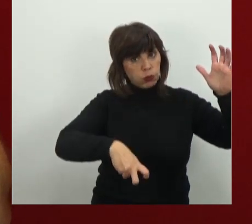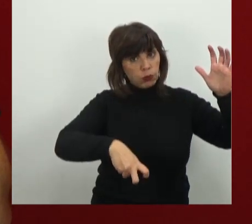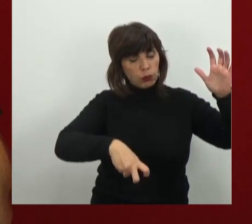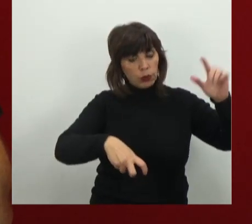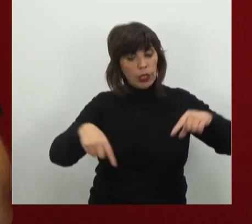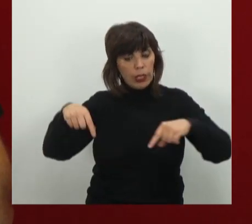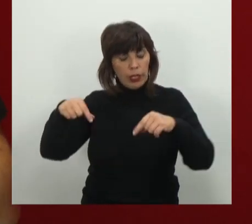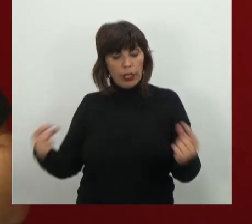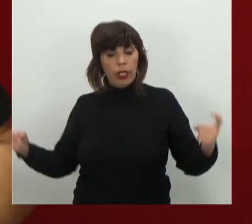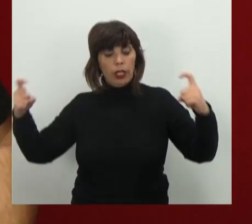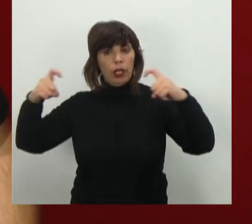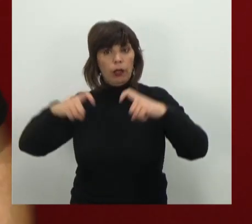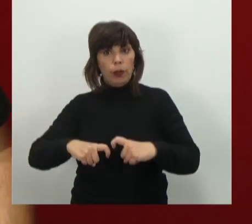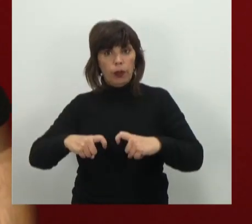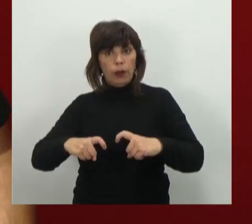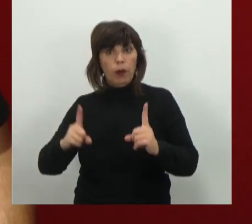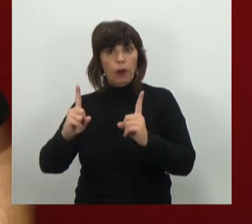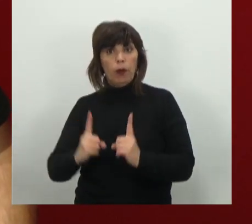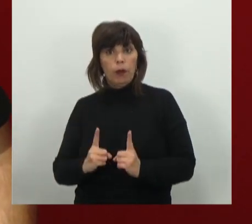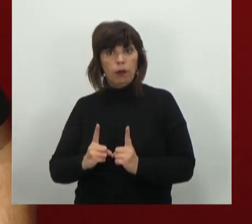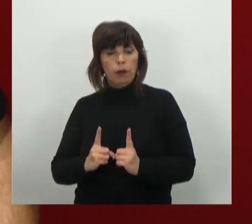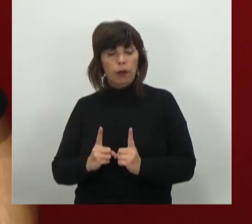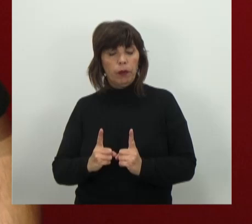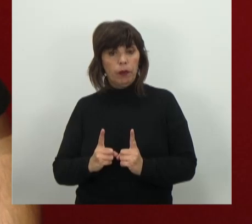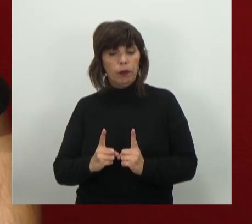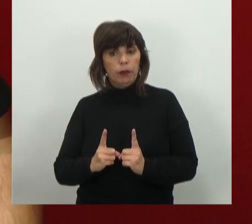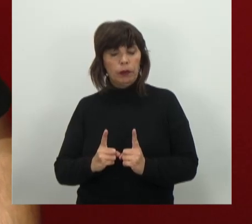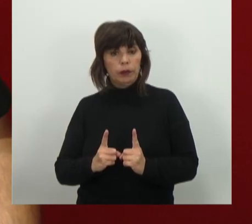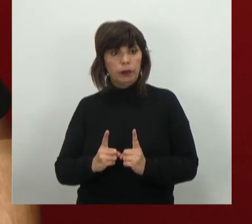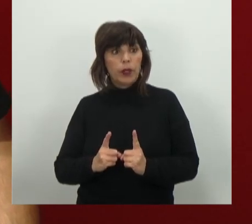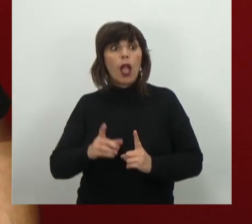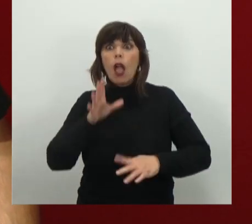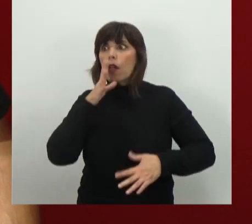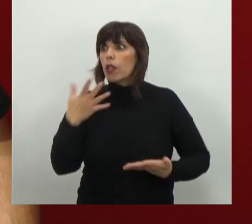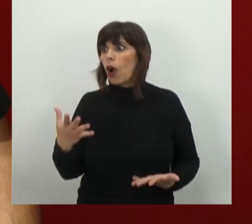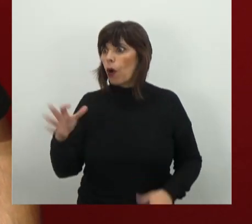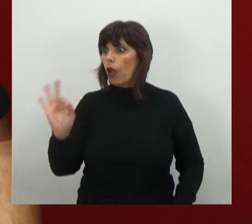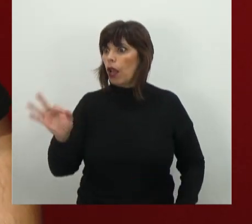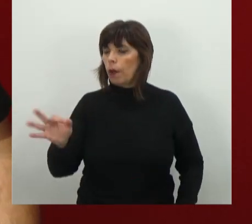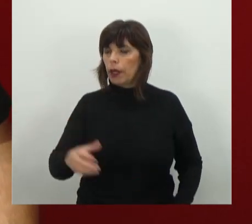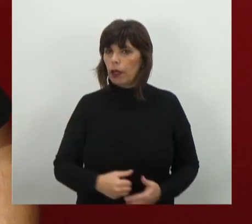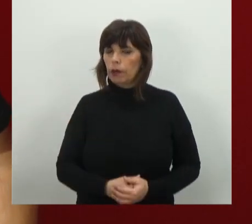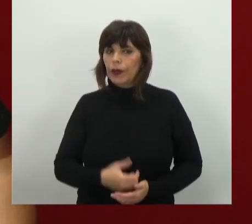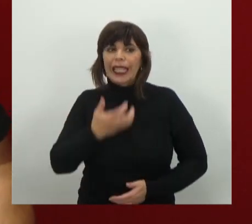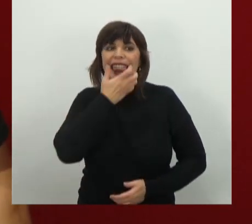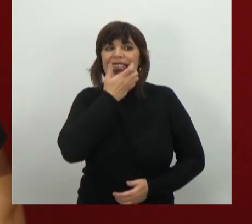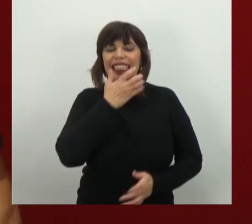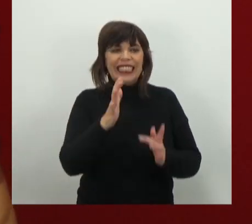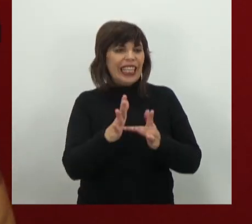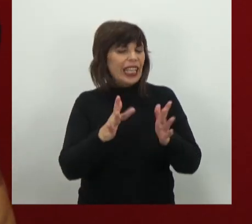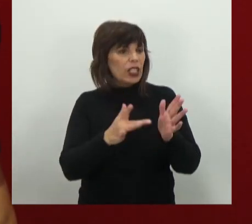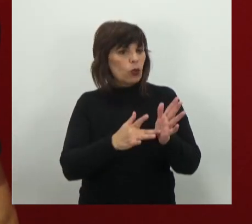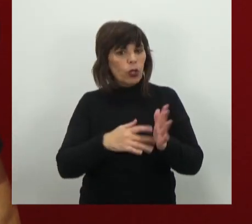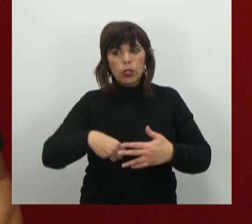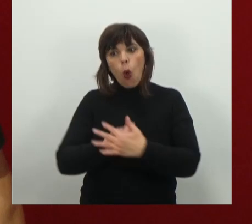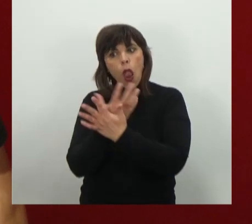monte, allí había un hombre, y ahora venía el momento de la verdad. Si es verdad que Jesucristo trajo